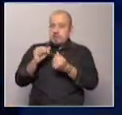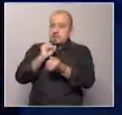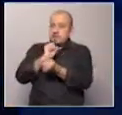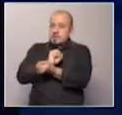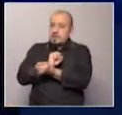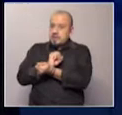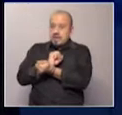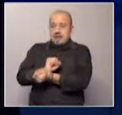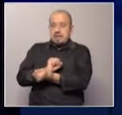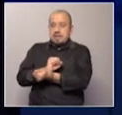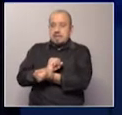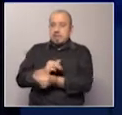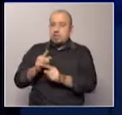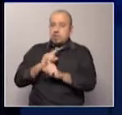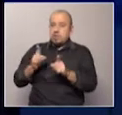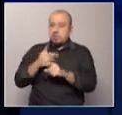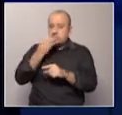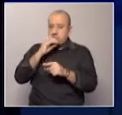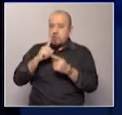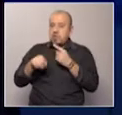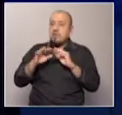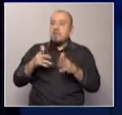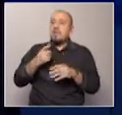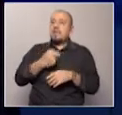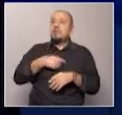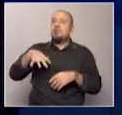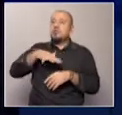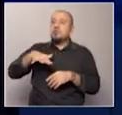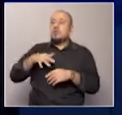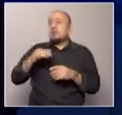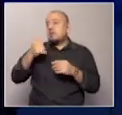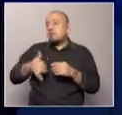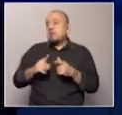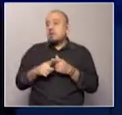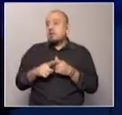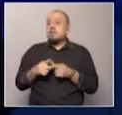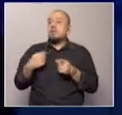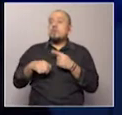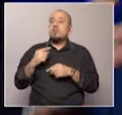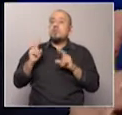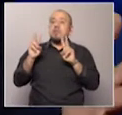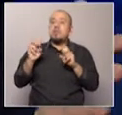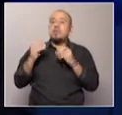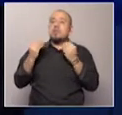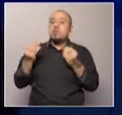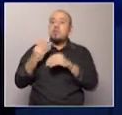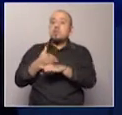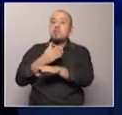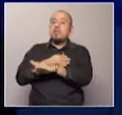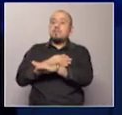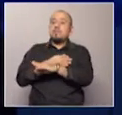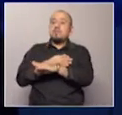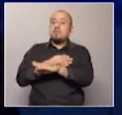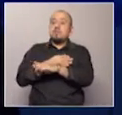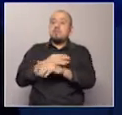buena herramienta es la herramienta que muchas veces la sociedad tiene porque es la última que le queda entonces el tema es cómo llegar a antes y cómo